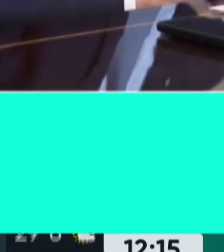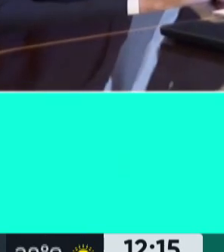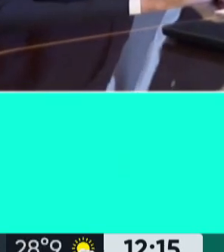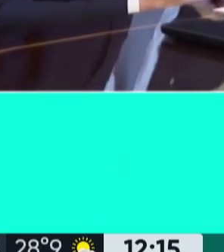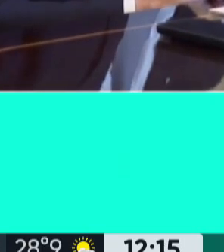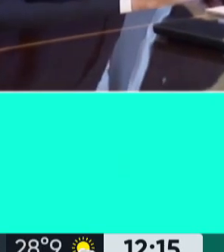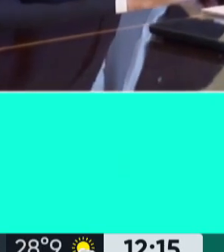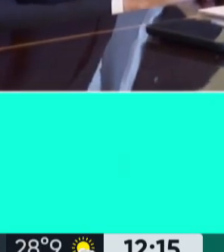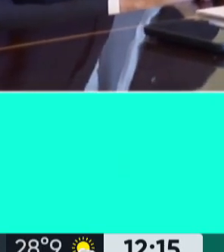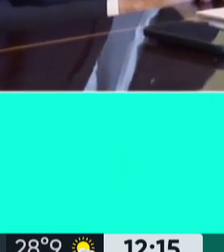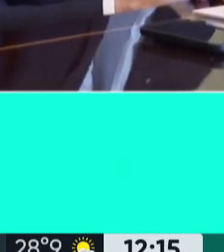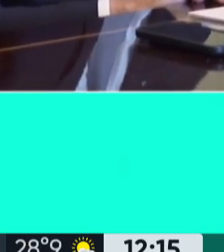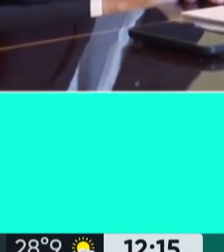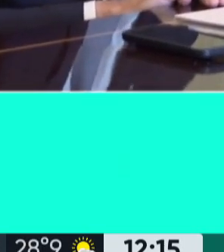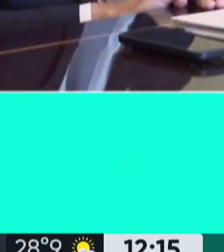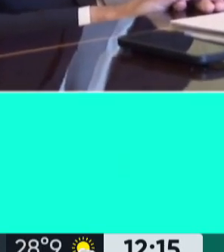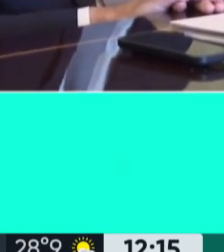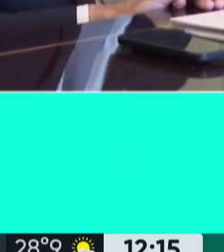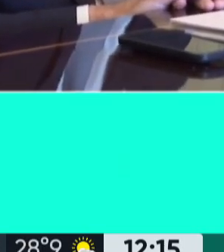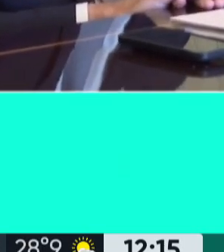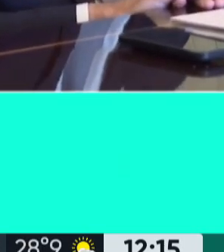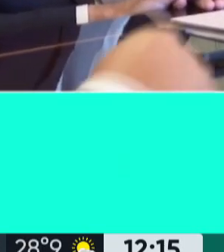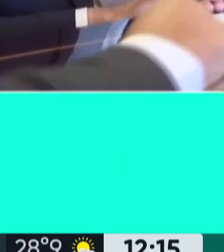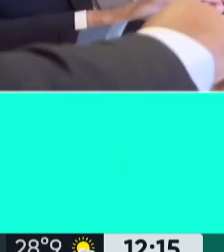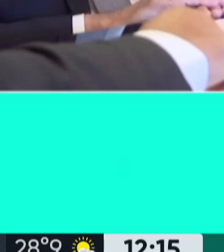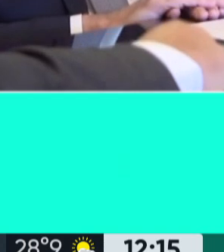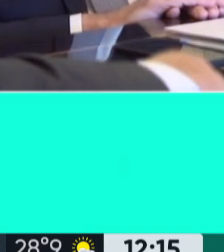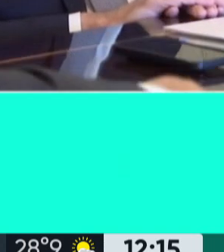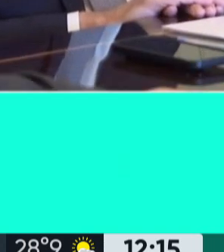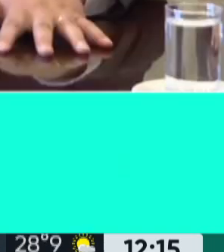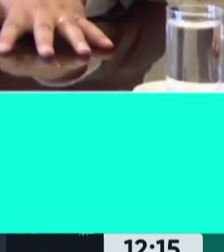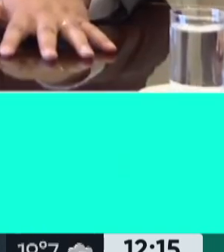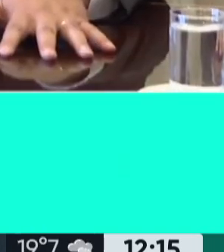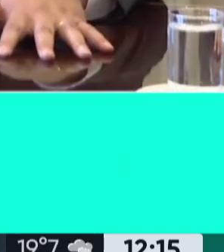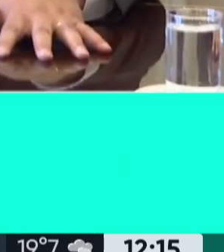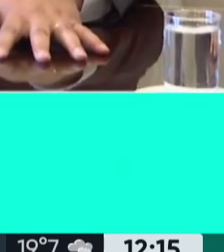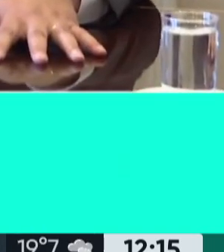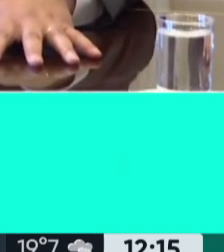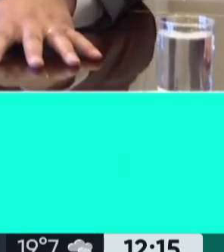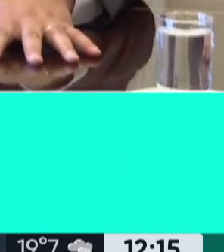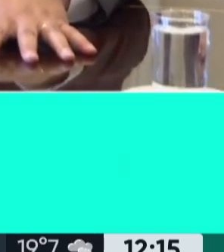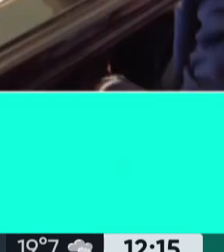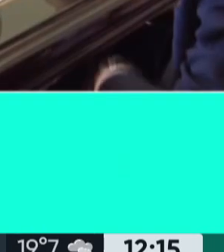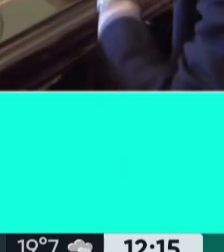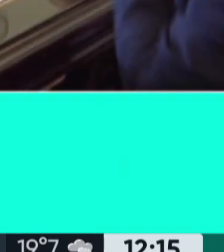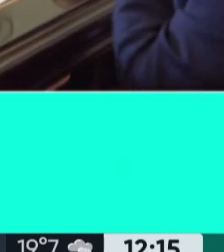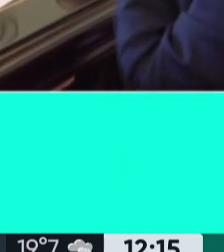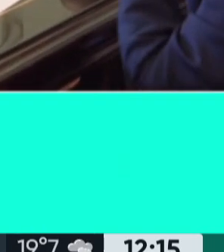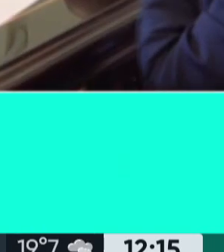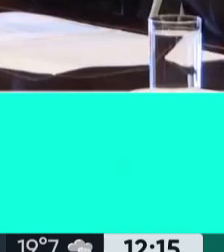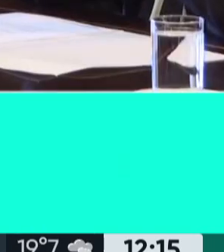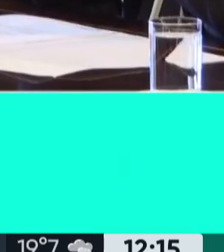ministros. En cuanto a la pregunta suya, las elecciones en Tucumán son el año que viene. Esto está fijado y acordado en el marco de lo